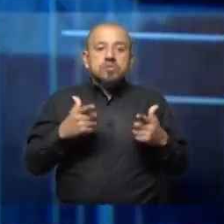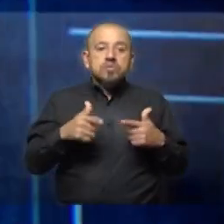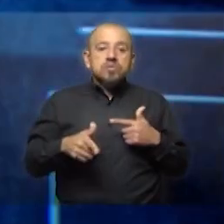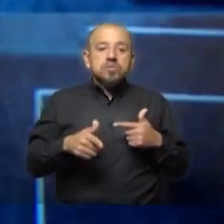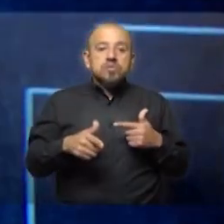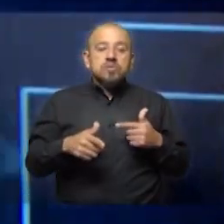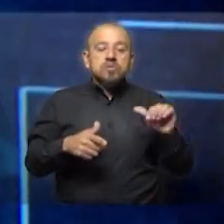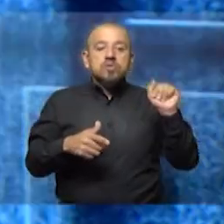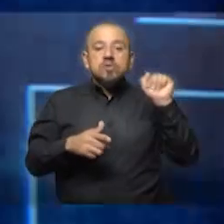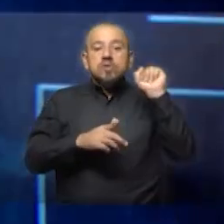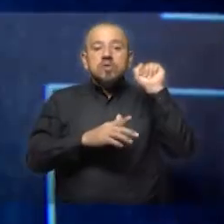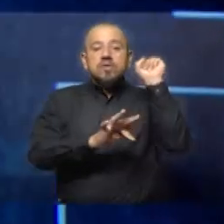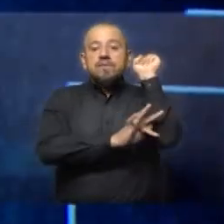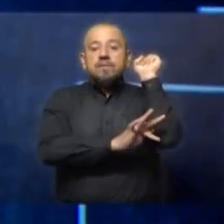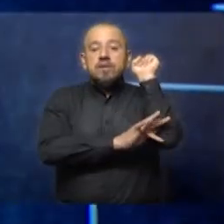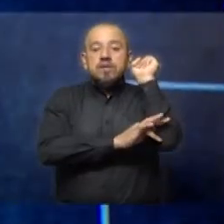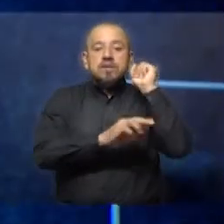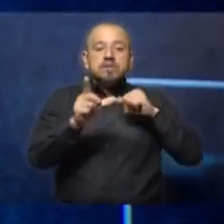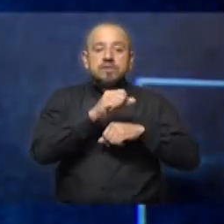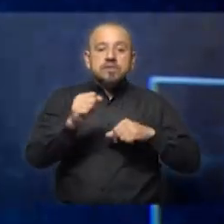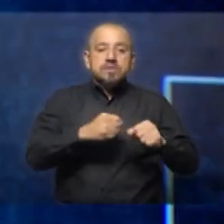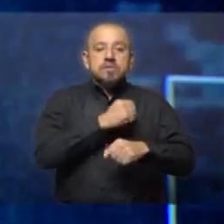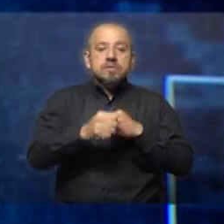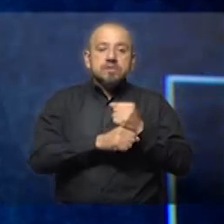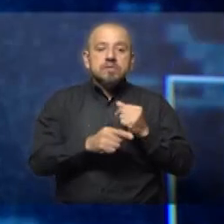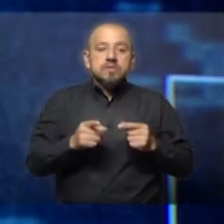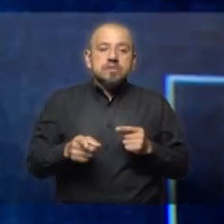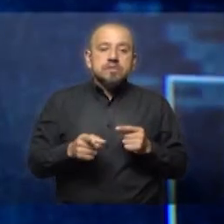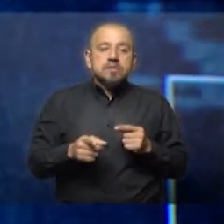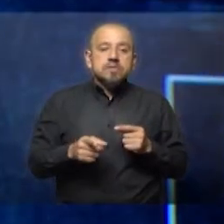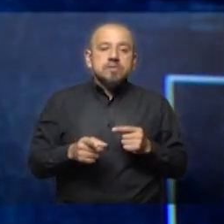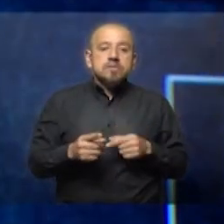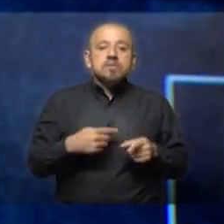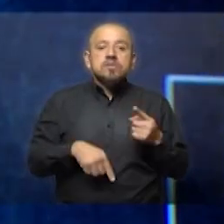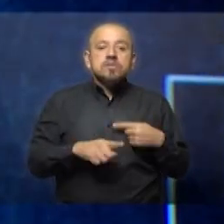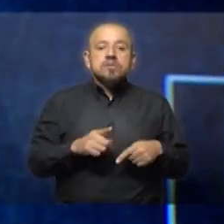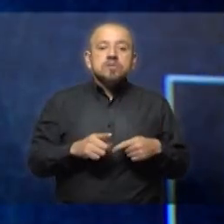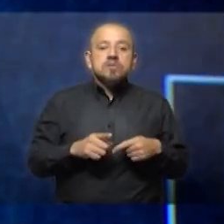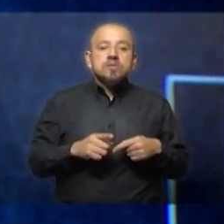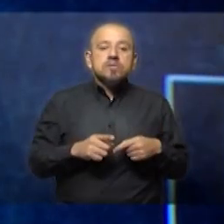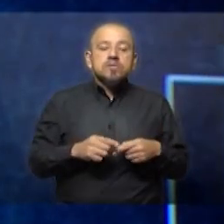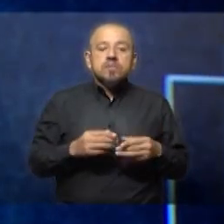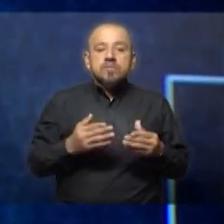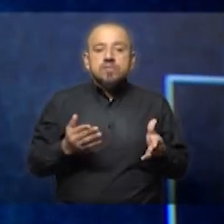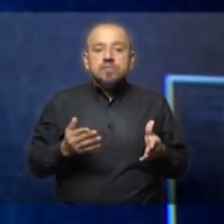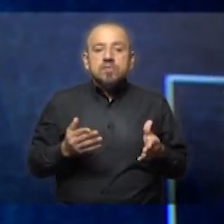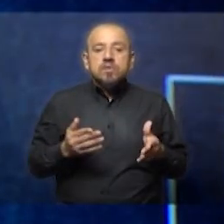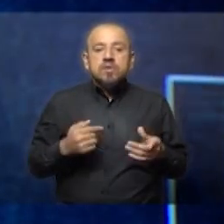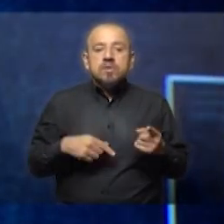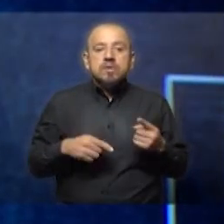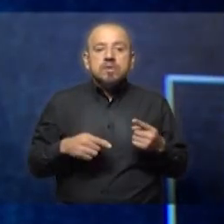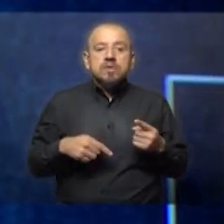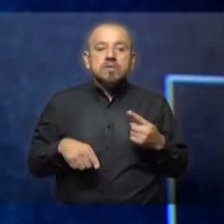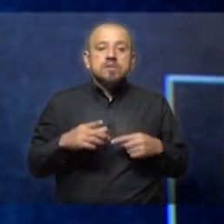feminista que esos 100 años o un poco más que nos separan de ese momento Entonces para ser justos con él hay que intentar